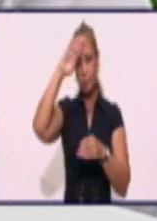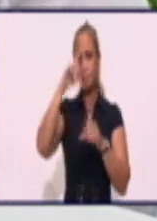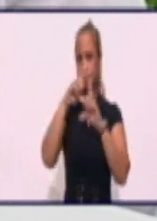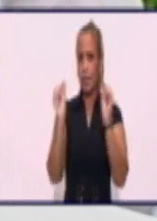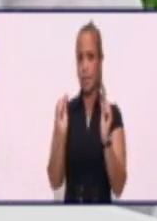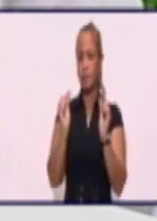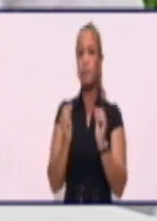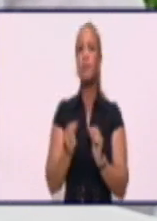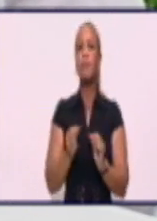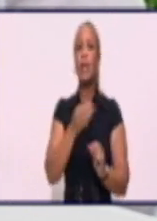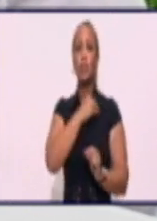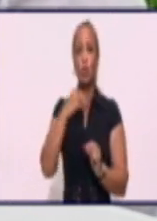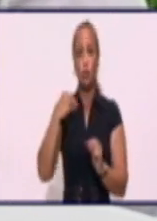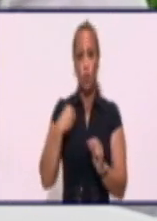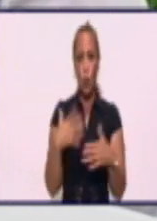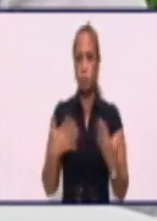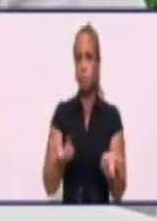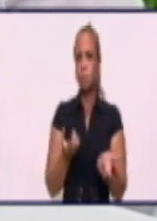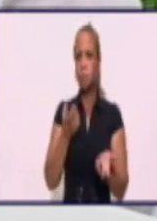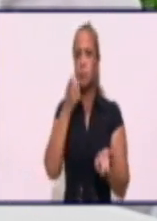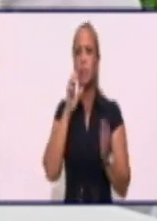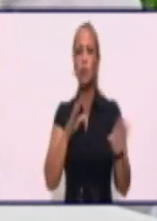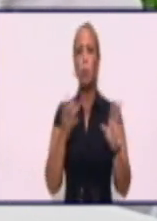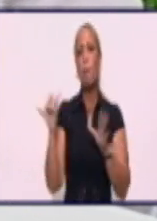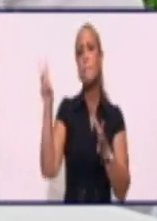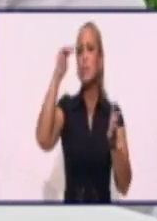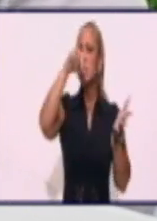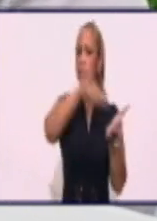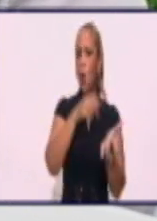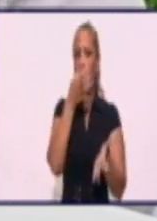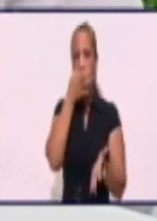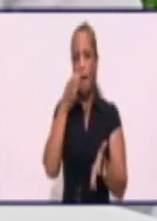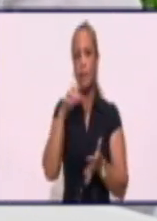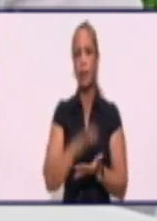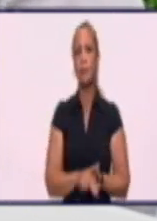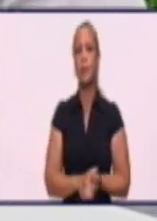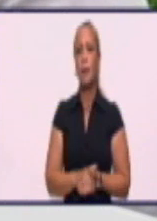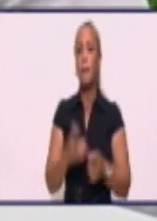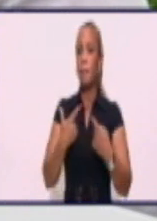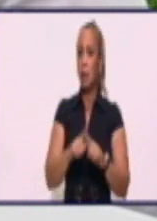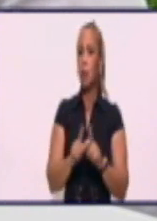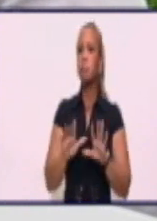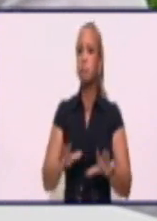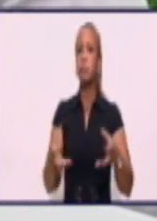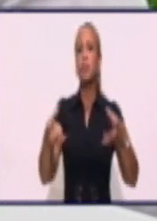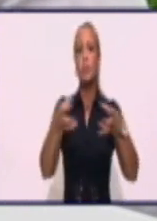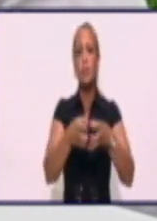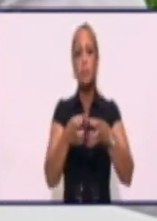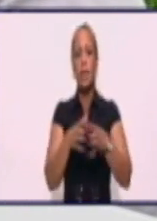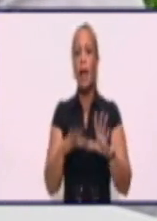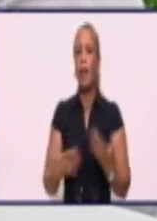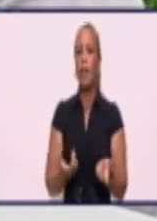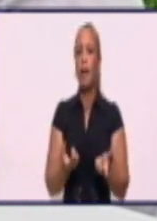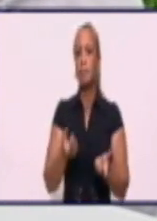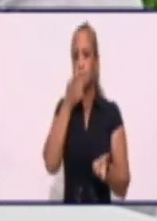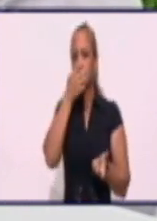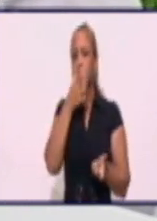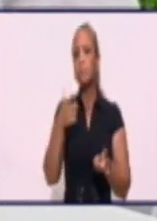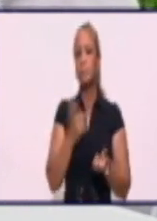meses. Sí. Estuvo por África, doctor. Sí. Y aquí está, por ejemplo, Brigada Médica Cubana Henry Riff en Guinea